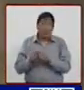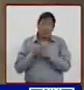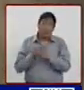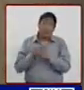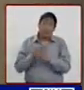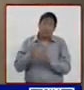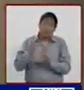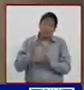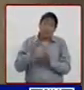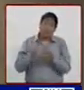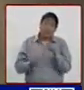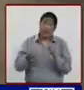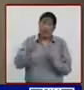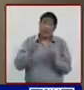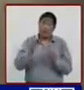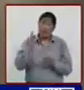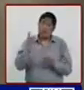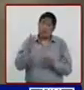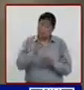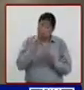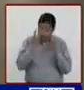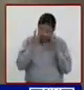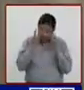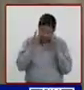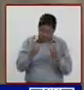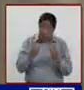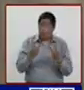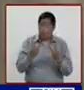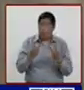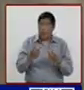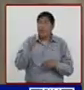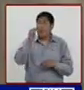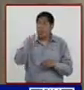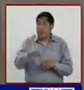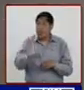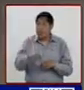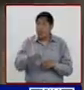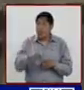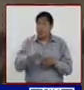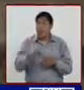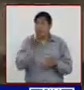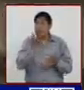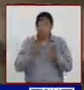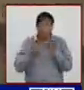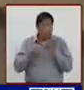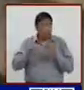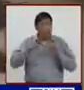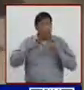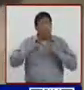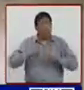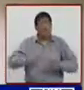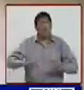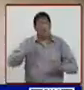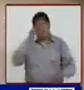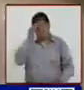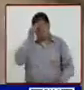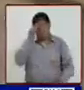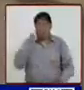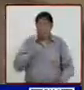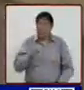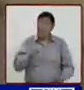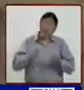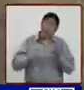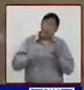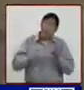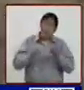retener o secuestrar el vehículo que ustedes están viendo en imágenes. De ahí es el punto de partida para esta investigación y saber si estaba